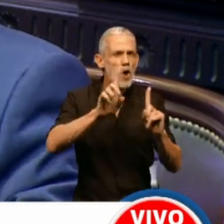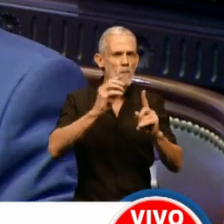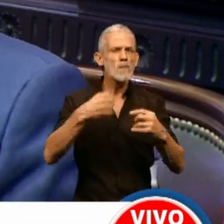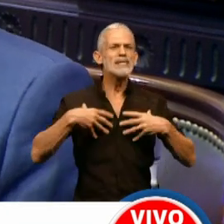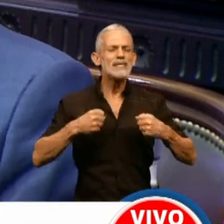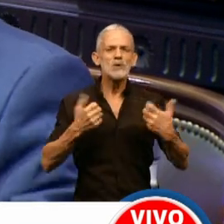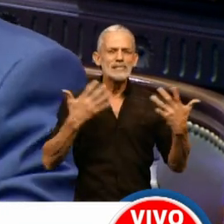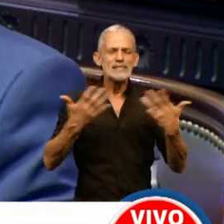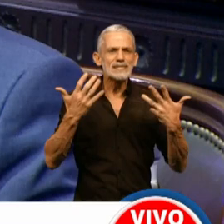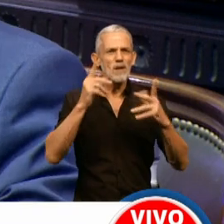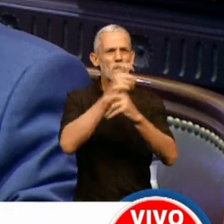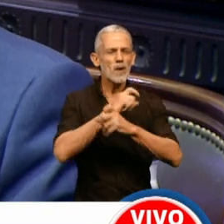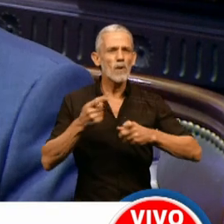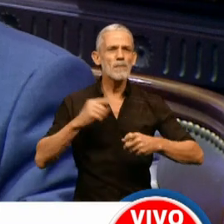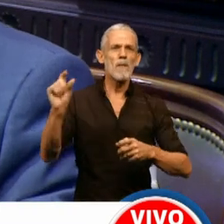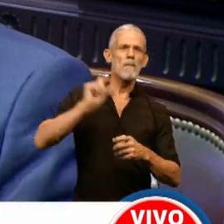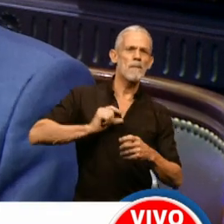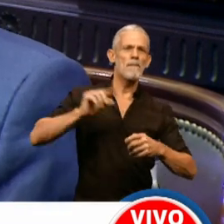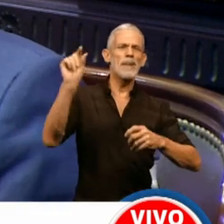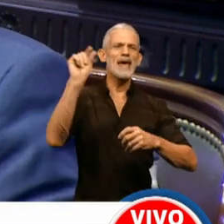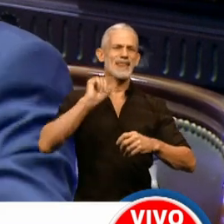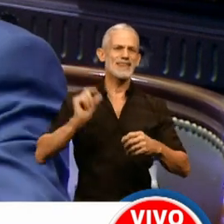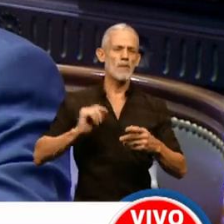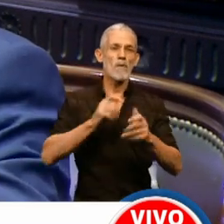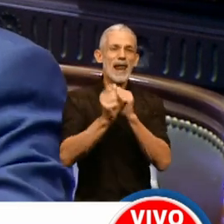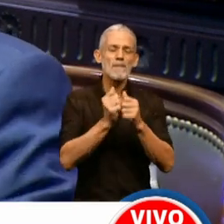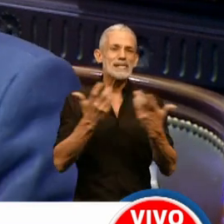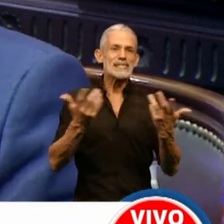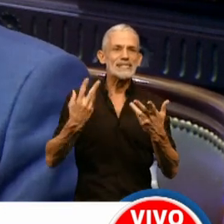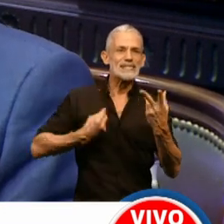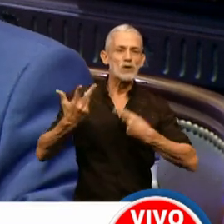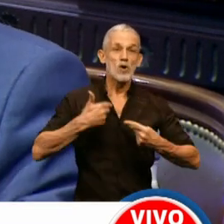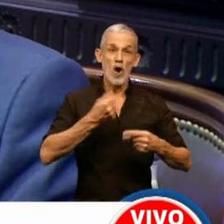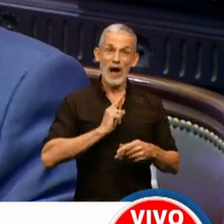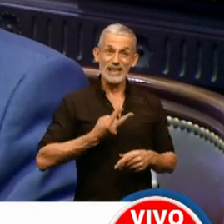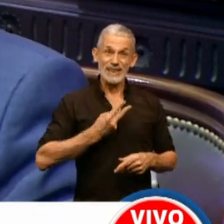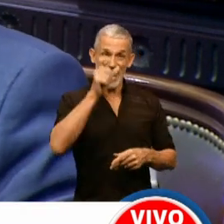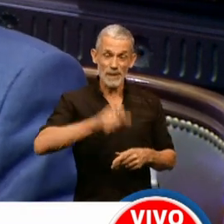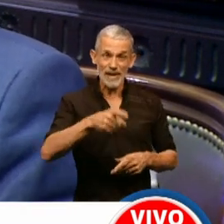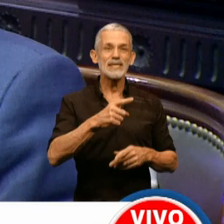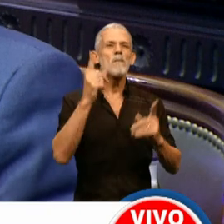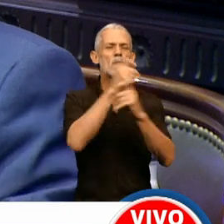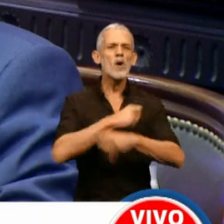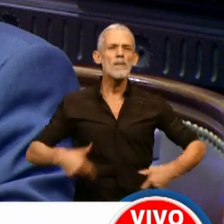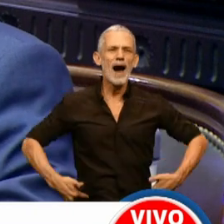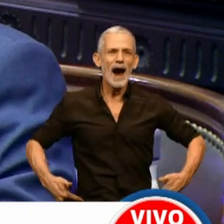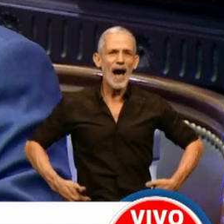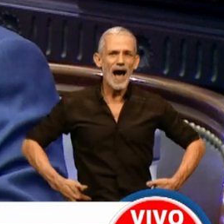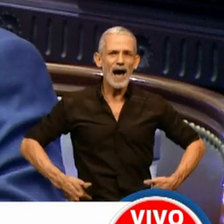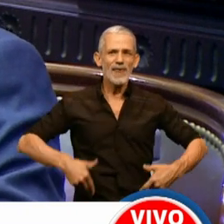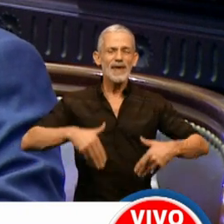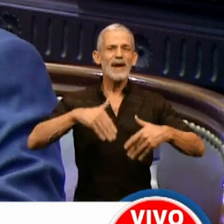salud le impiden créditos para microemprendedores porque este travesti que tenía problemas de cadera